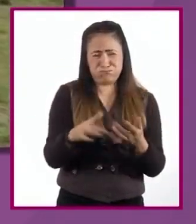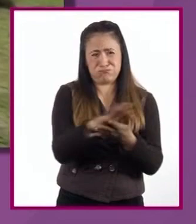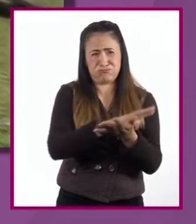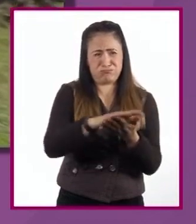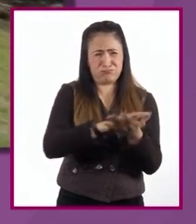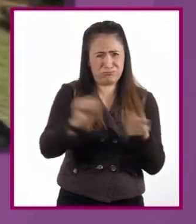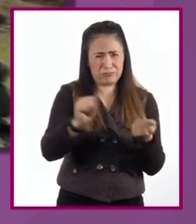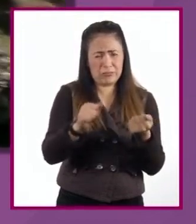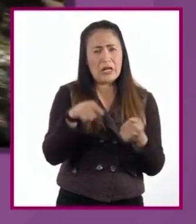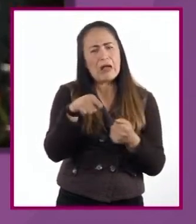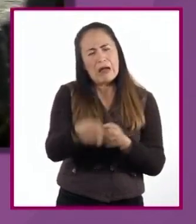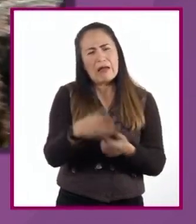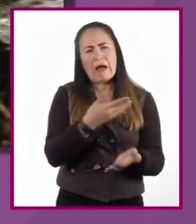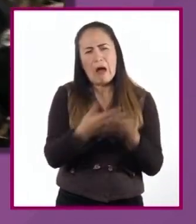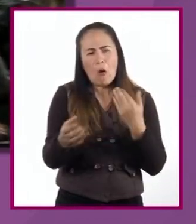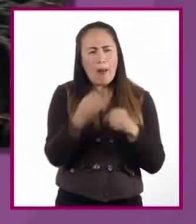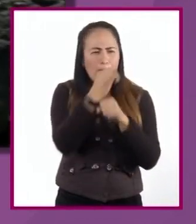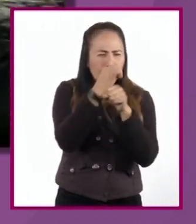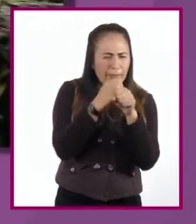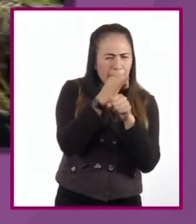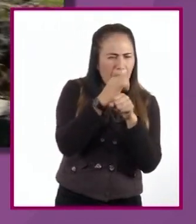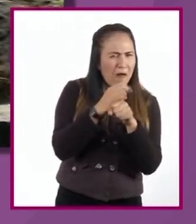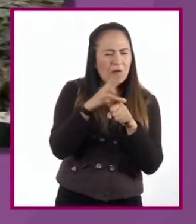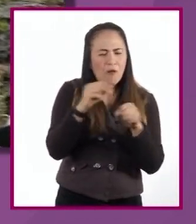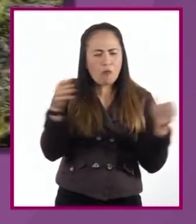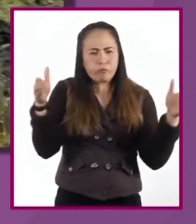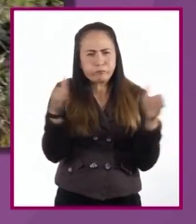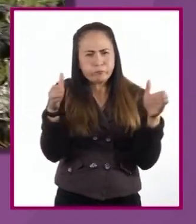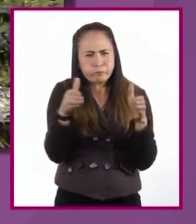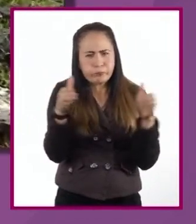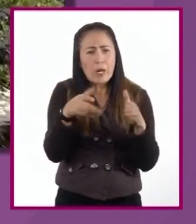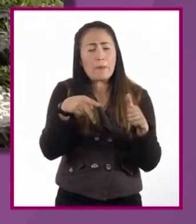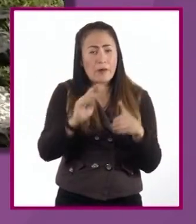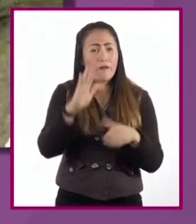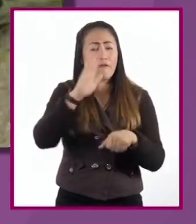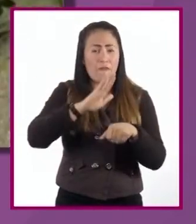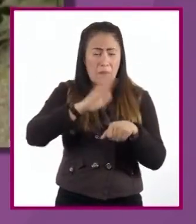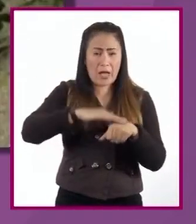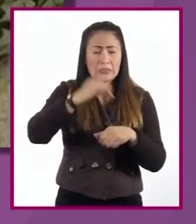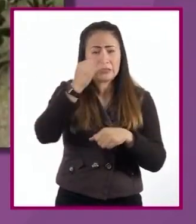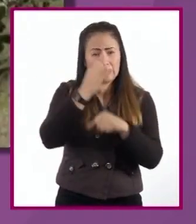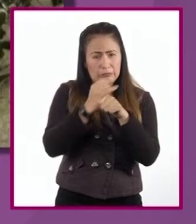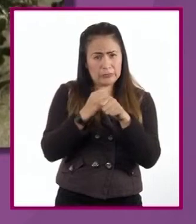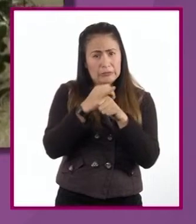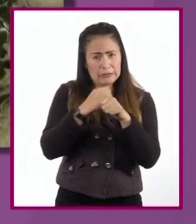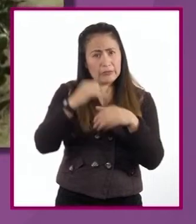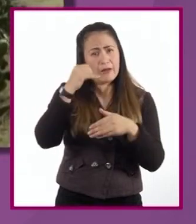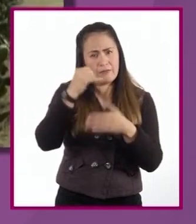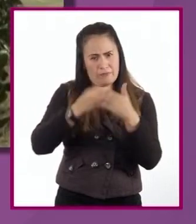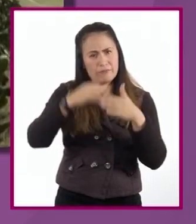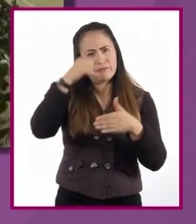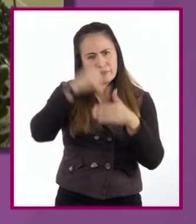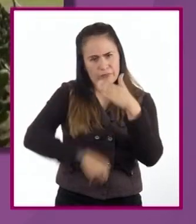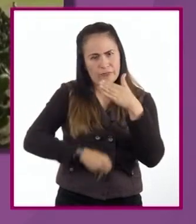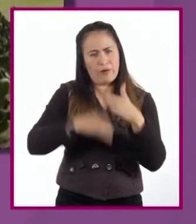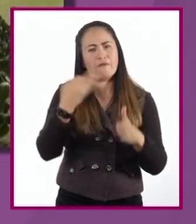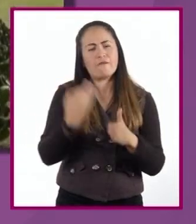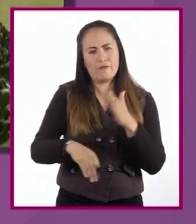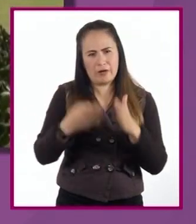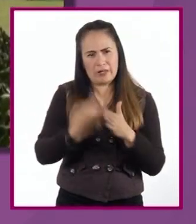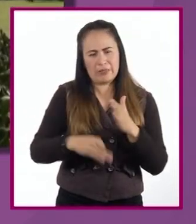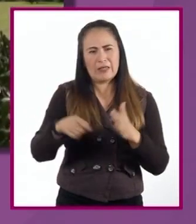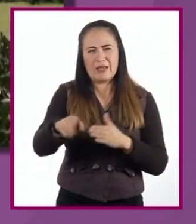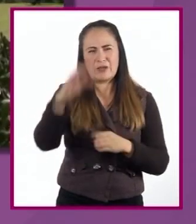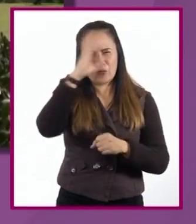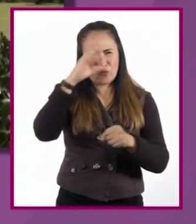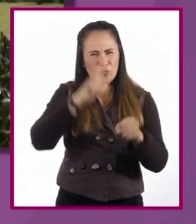sido reducido por la modernidad. Sin embargo, aún queda mucho por estudiar. Cuicuilco, población prehispánica